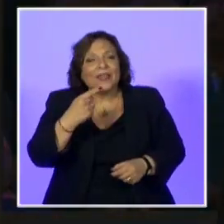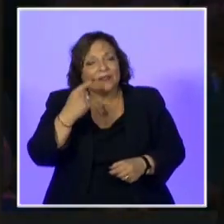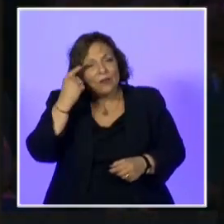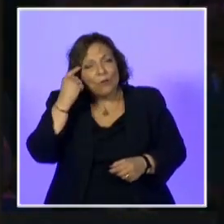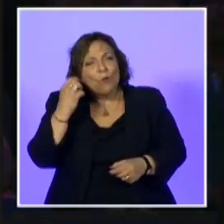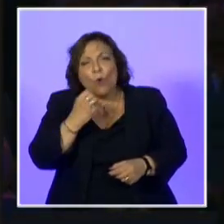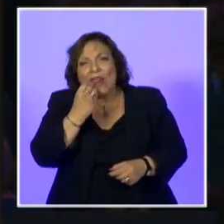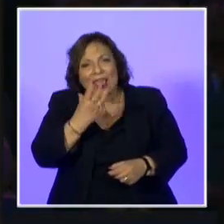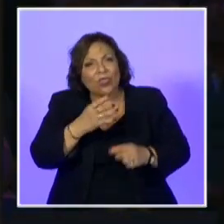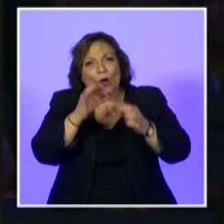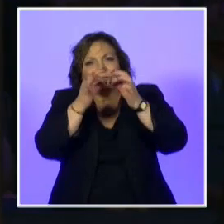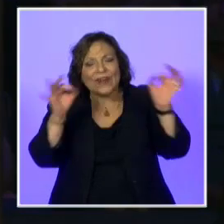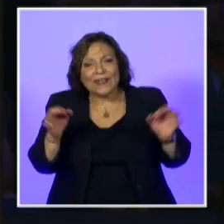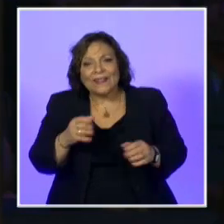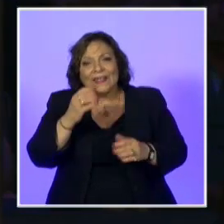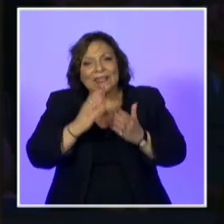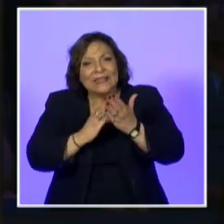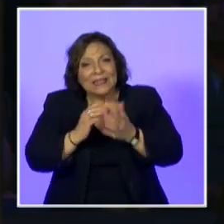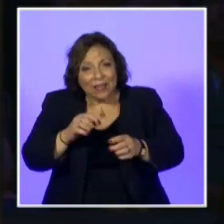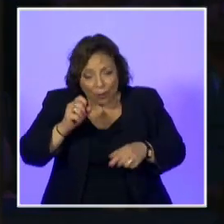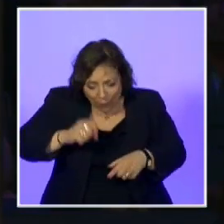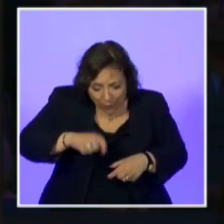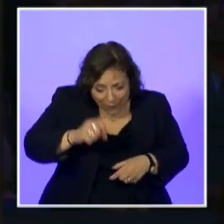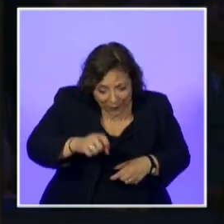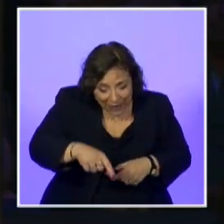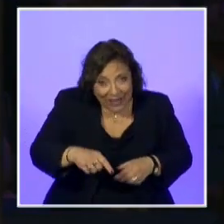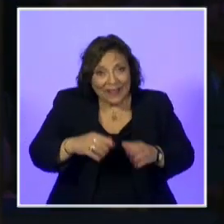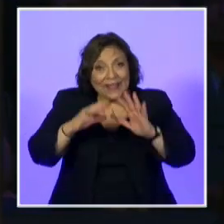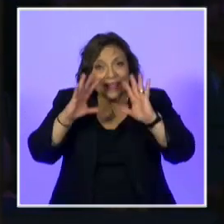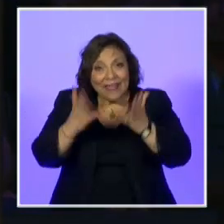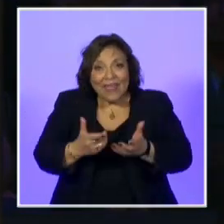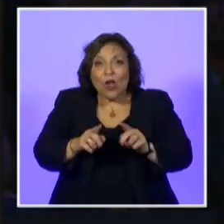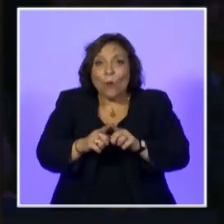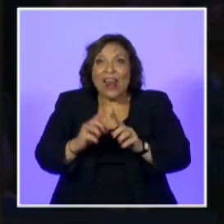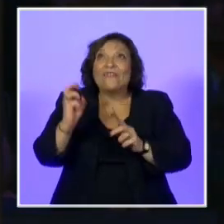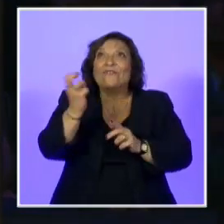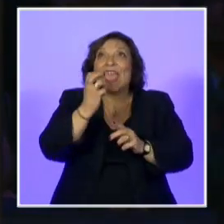sabio, que quien siembra vientos recoge tempestades.